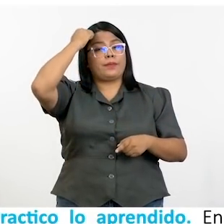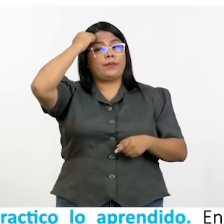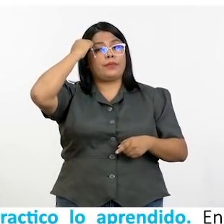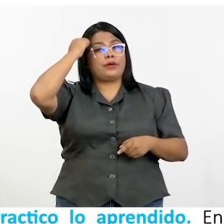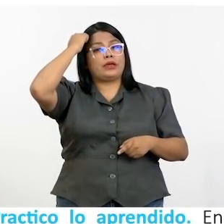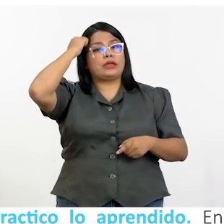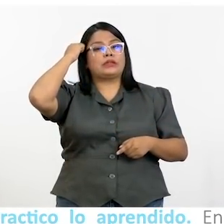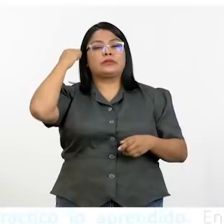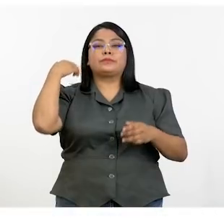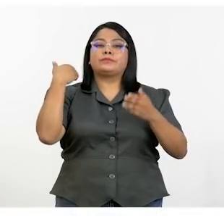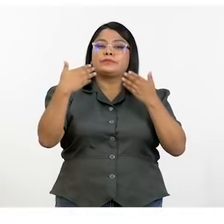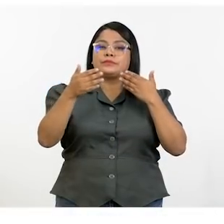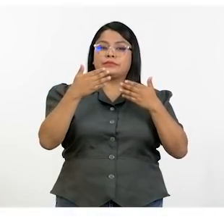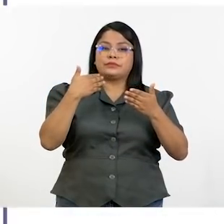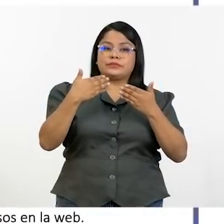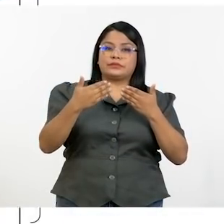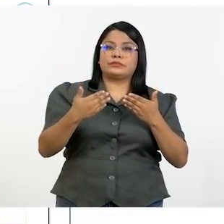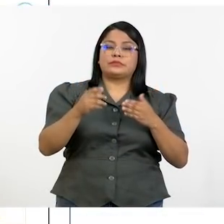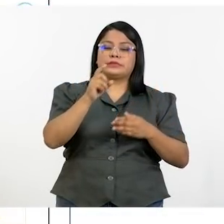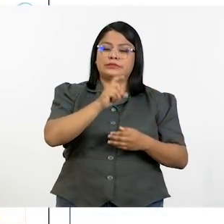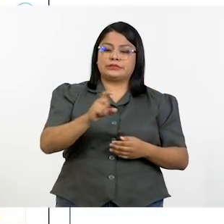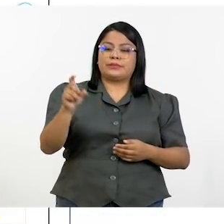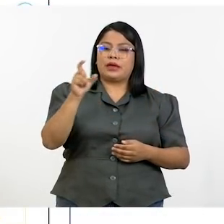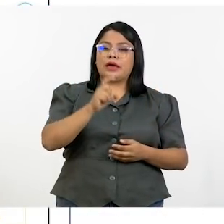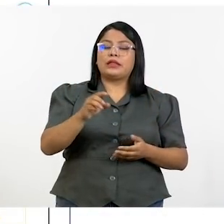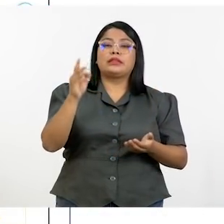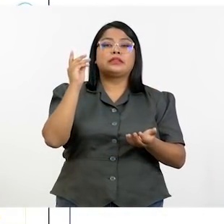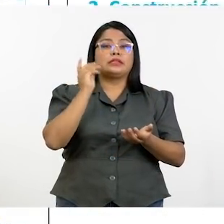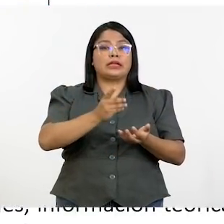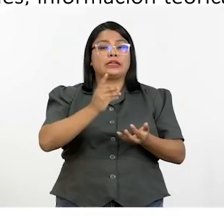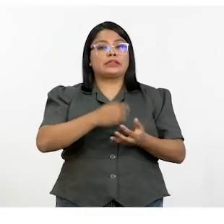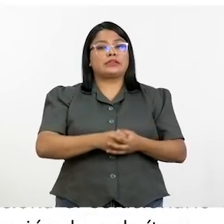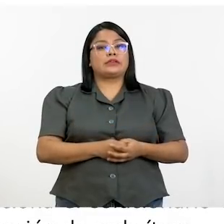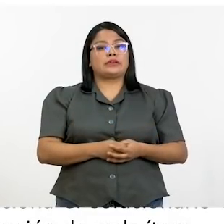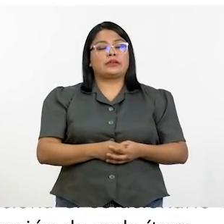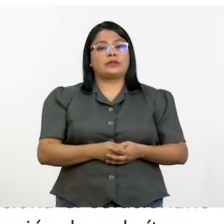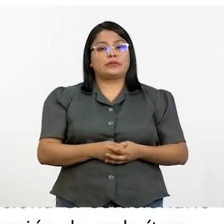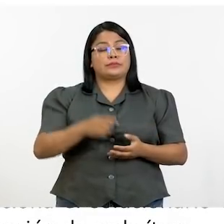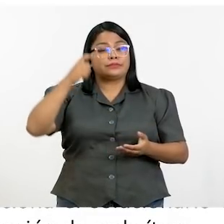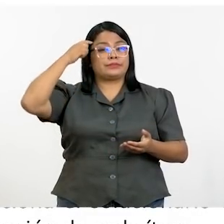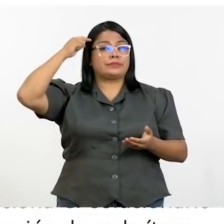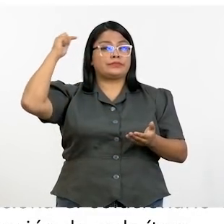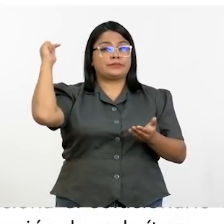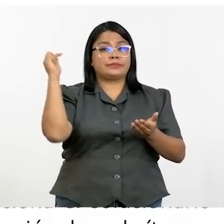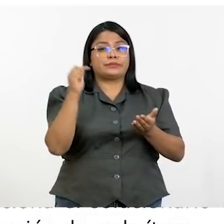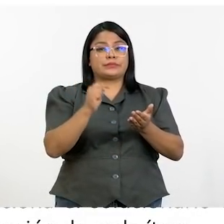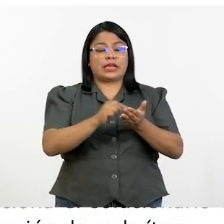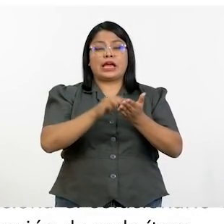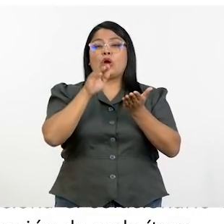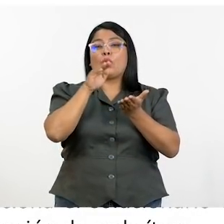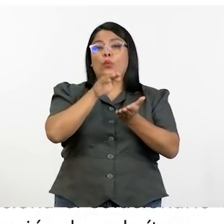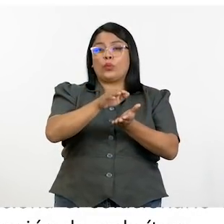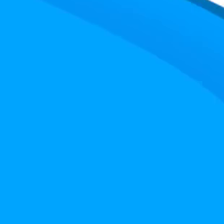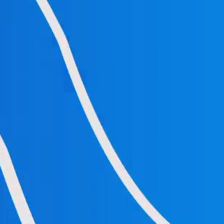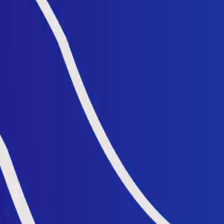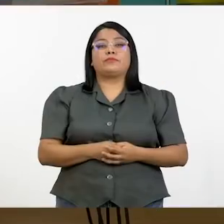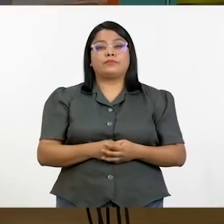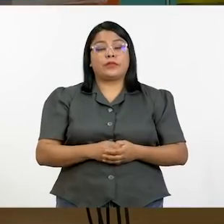aprendido, orientaciones para cada semana didáctica, prueba de unidad.